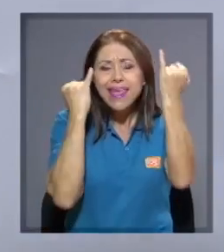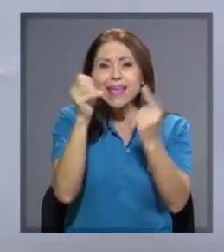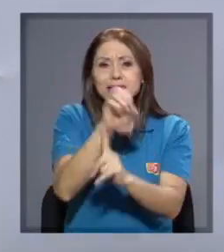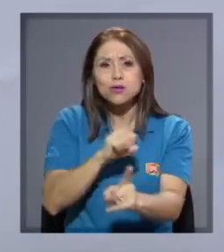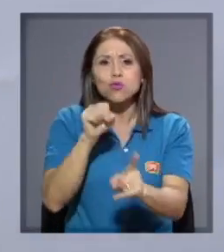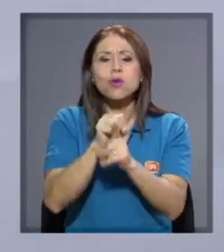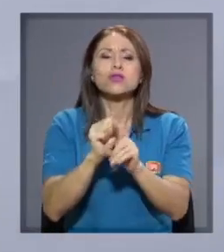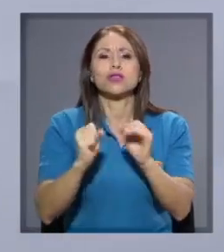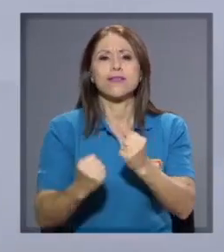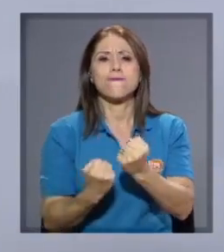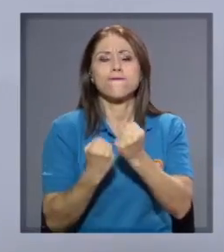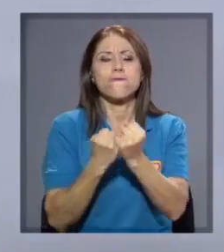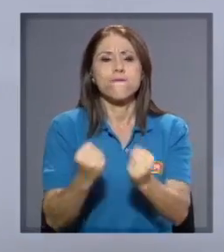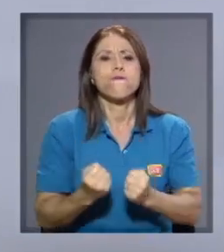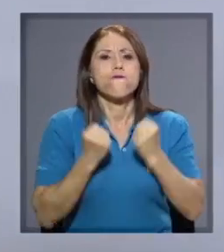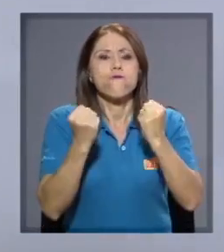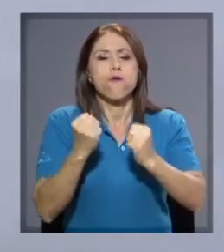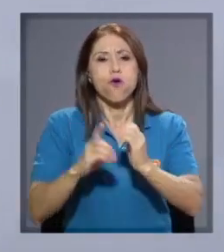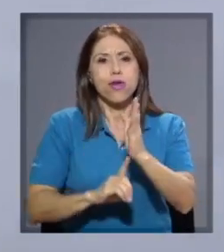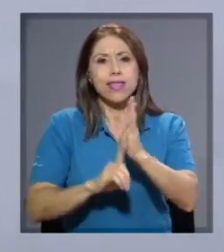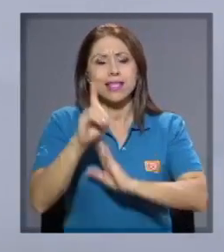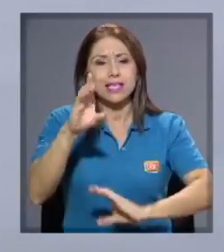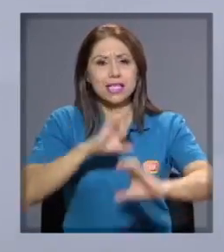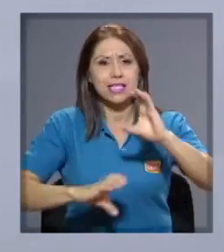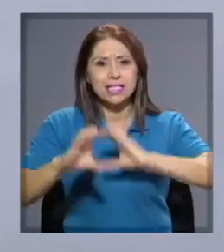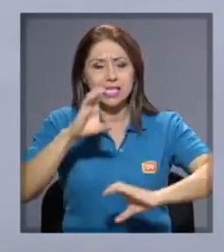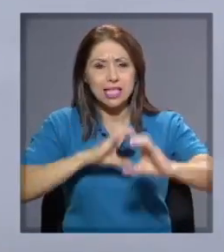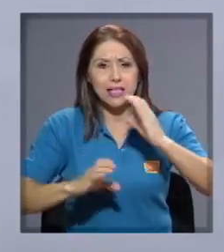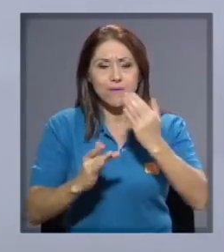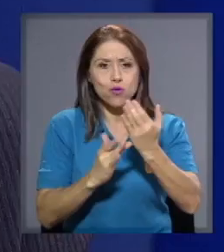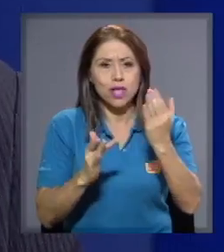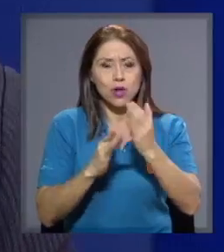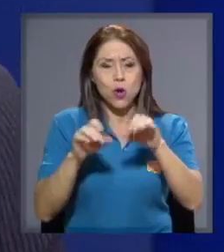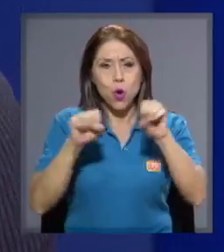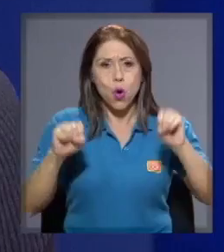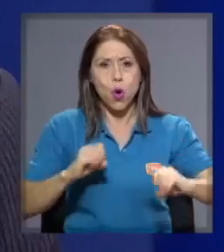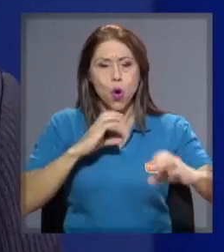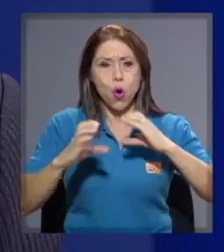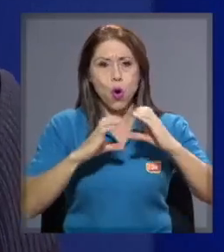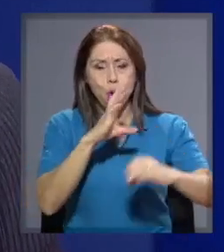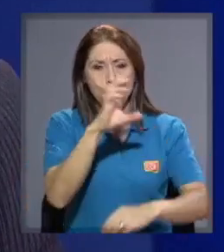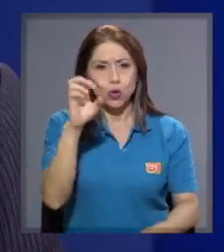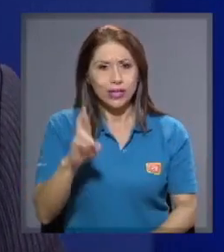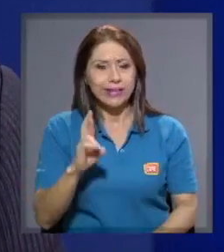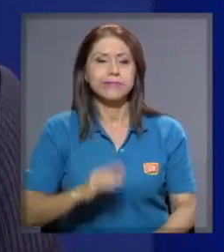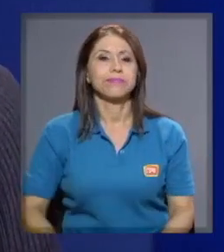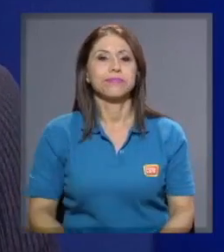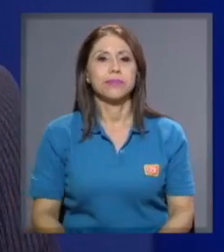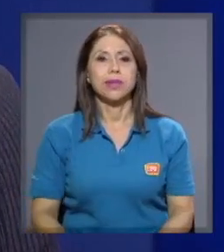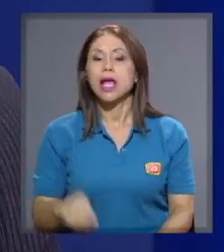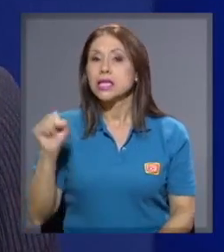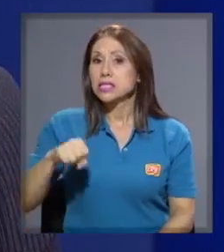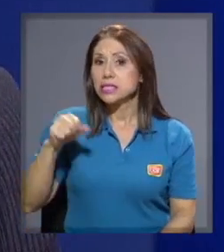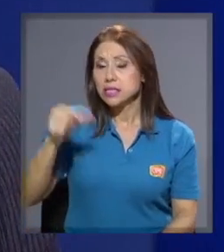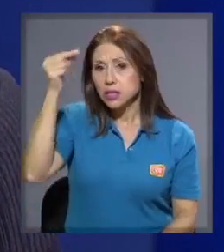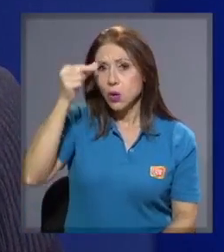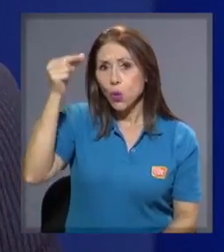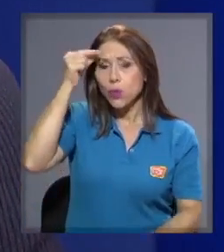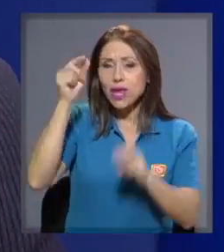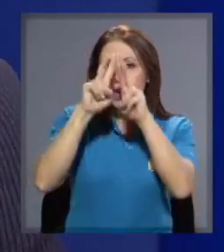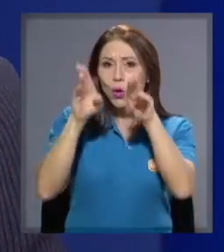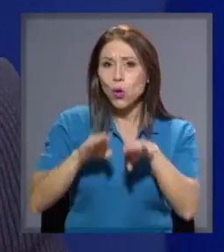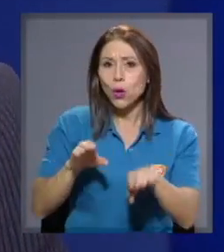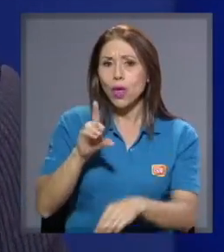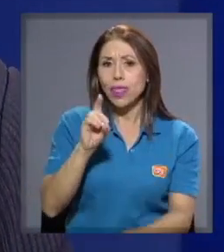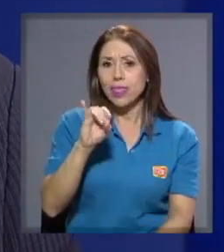vienen a fortalecer el desarrollo científico tecnológico y de telecomunicaciones en constante y en gobierno digital a lo largo de